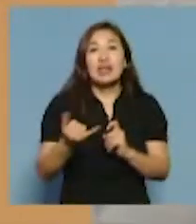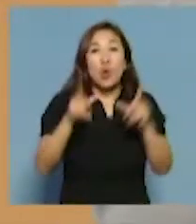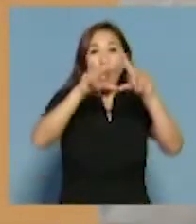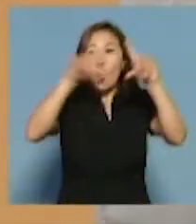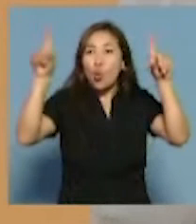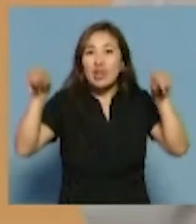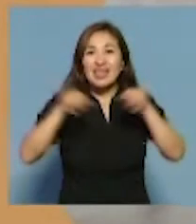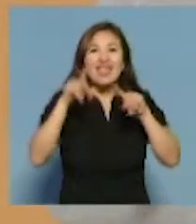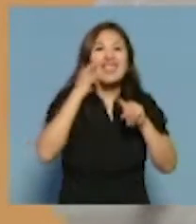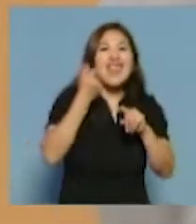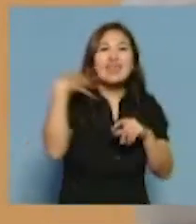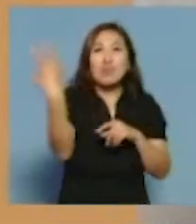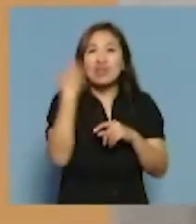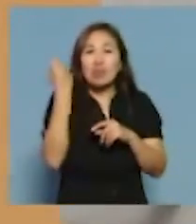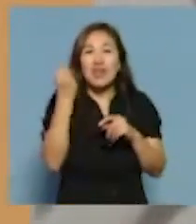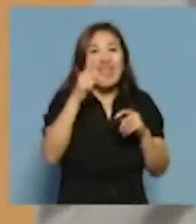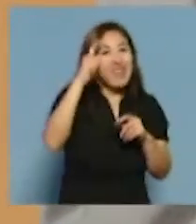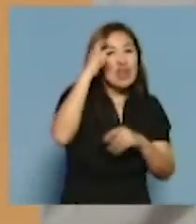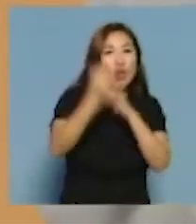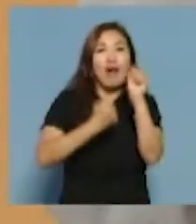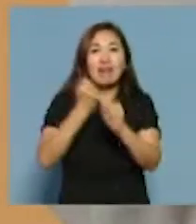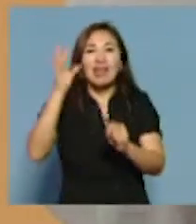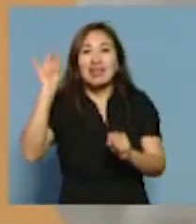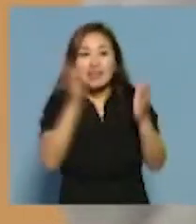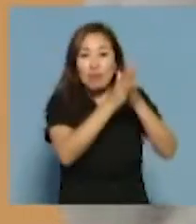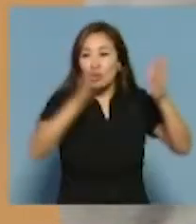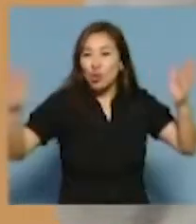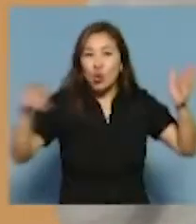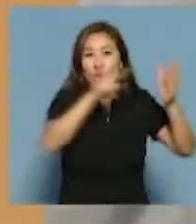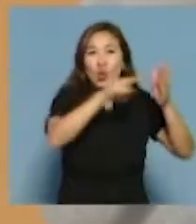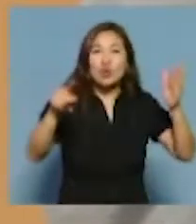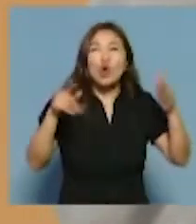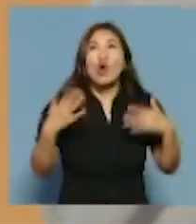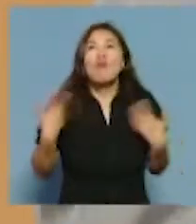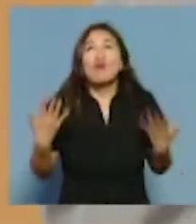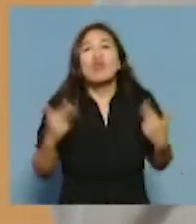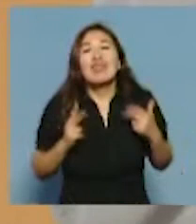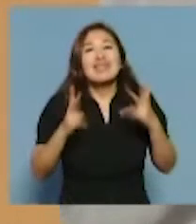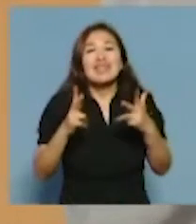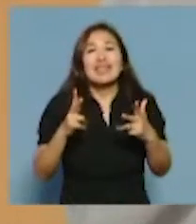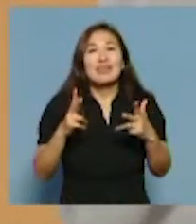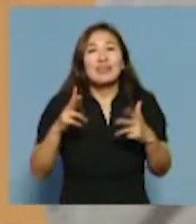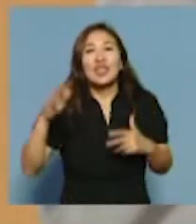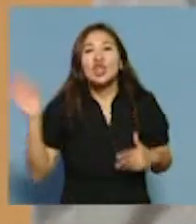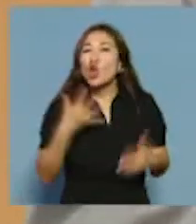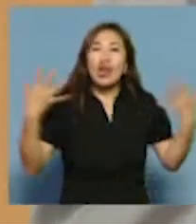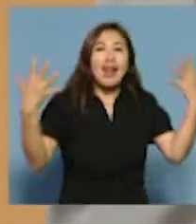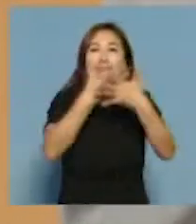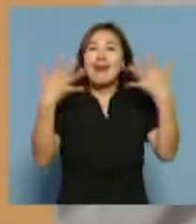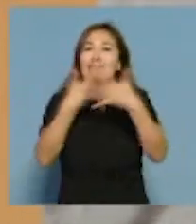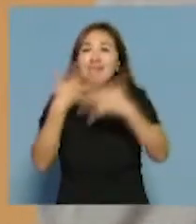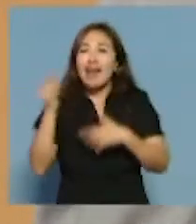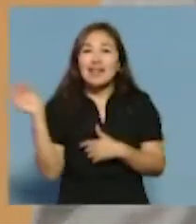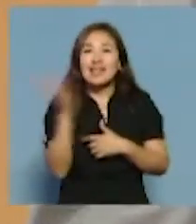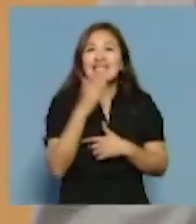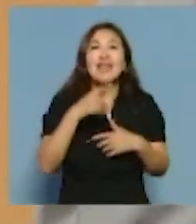histórico de jujuy en donde están de enero a diciembre me animo a decir casi todas las batallas y combates de